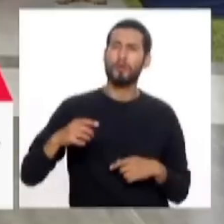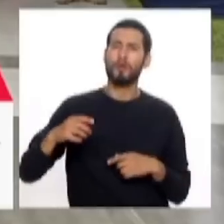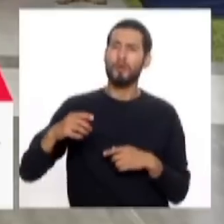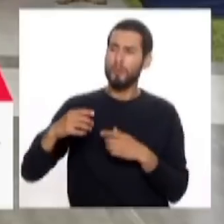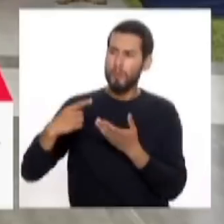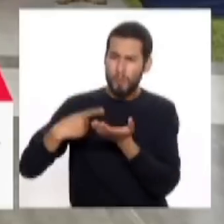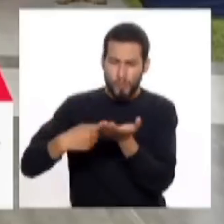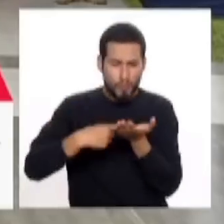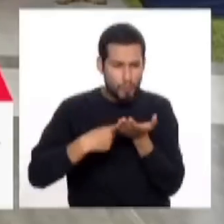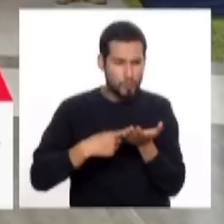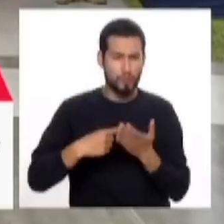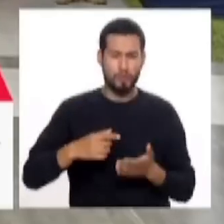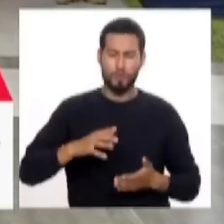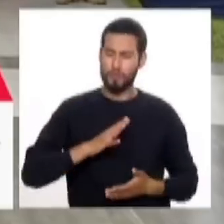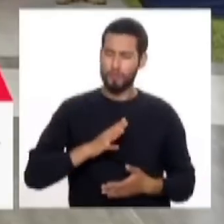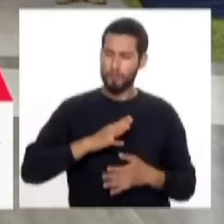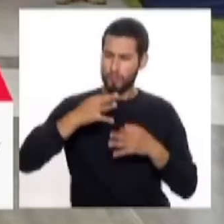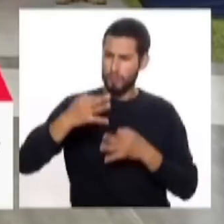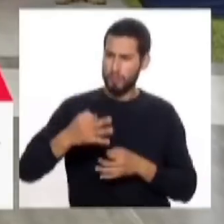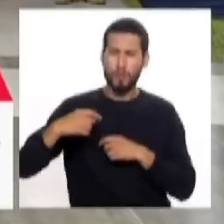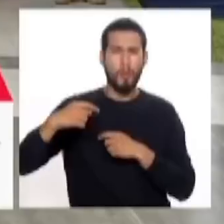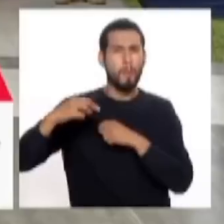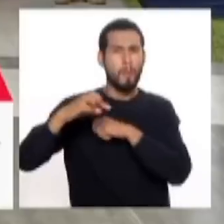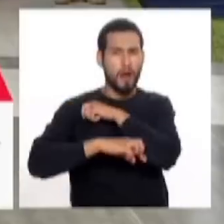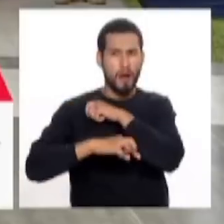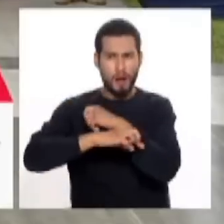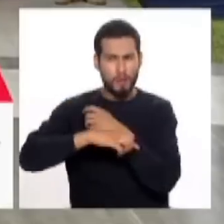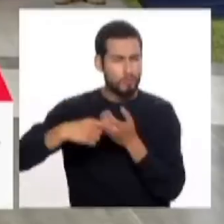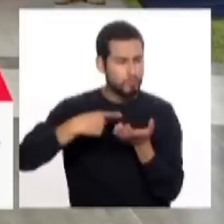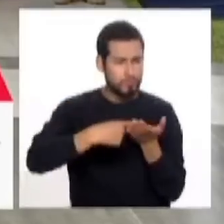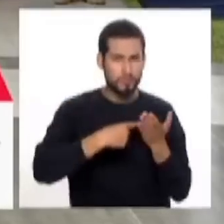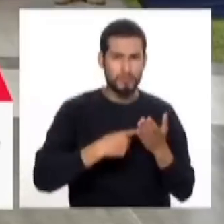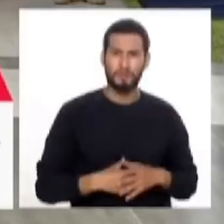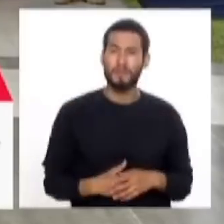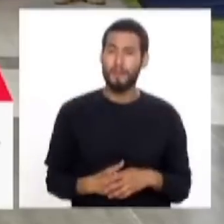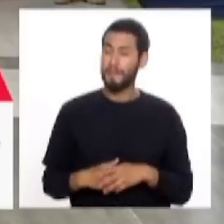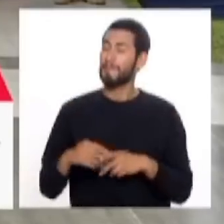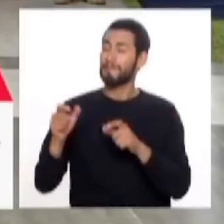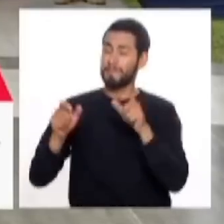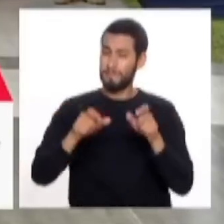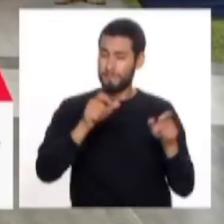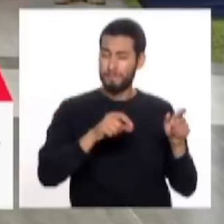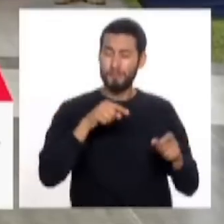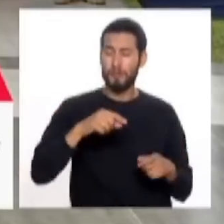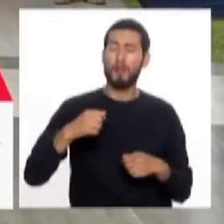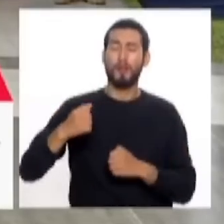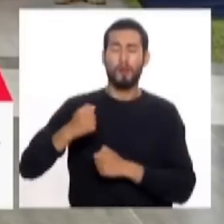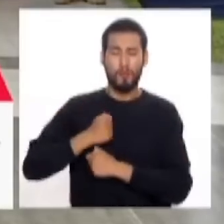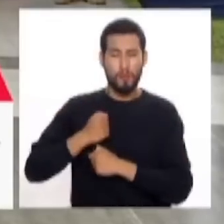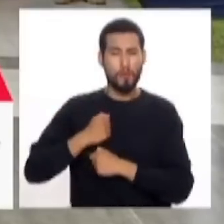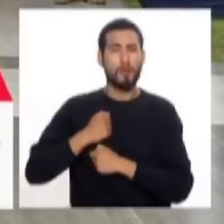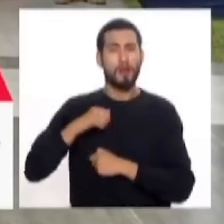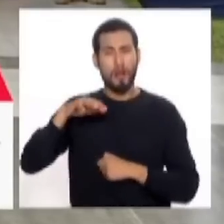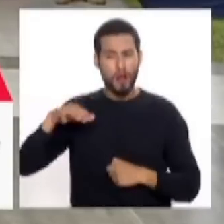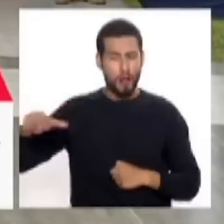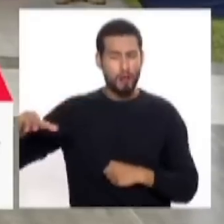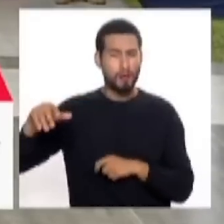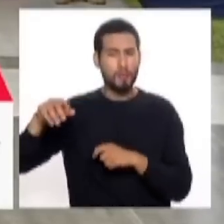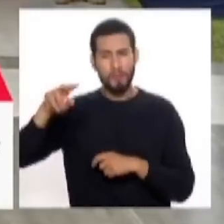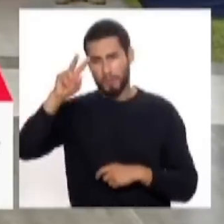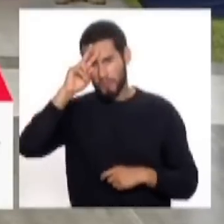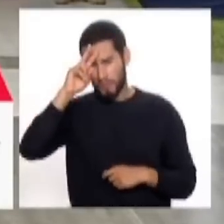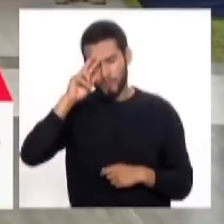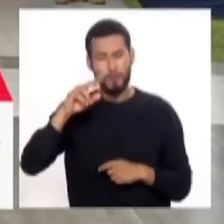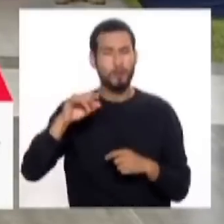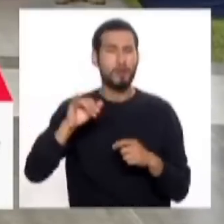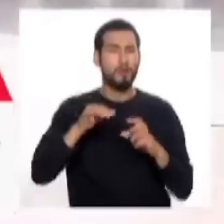Perú, oficiales y personal militar de la Fuerza Armada del Perú y